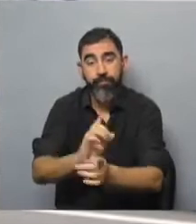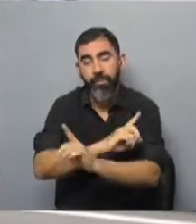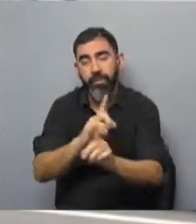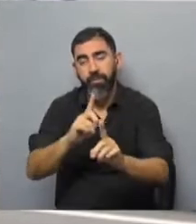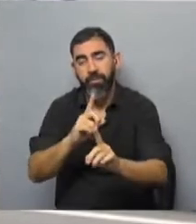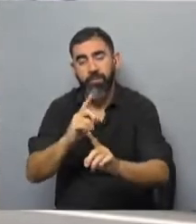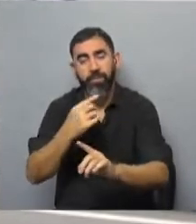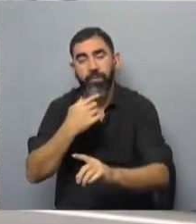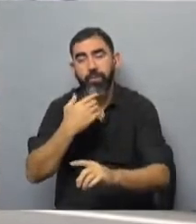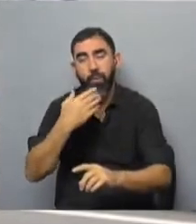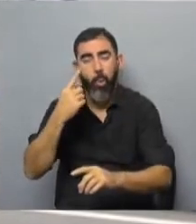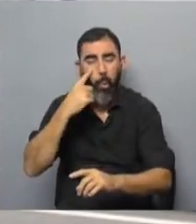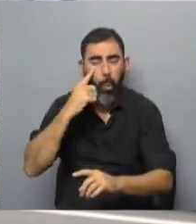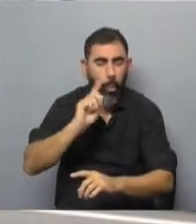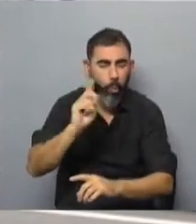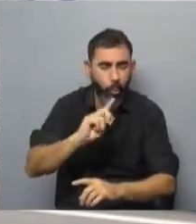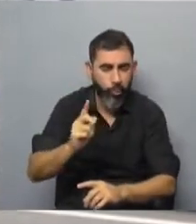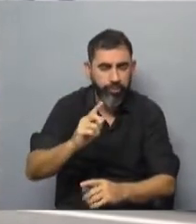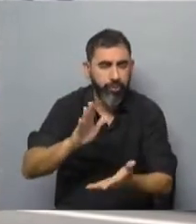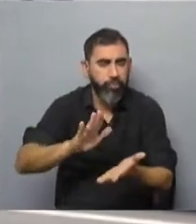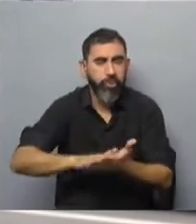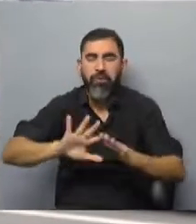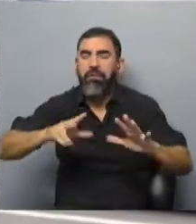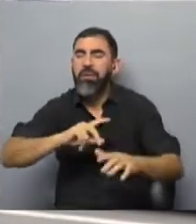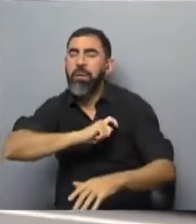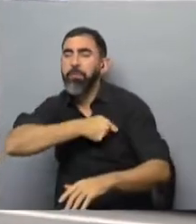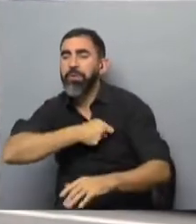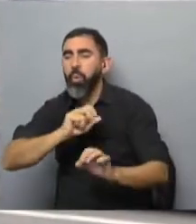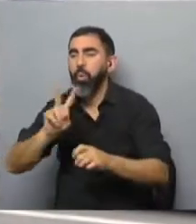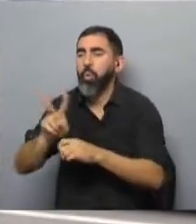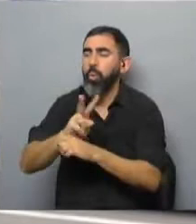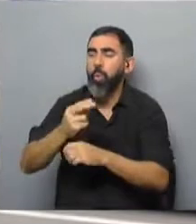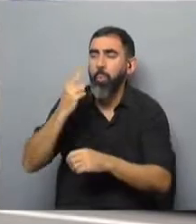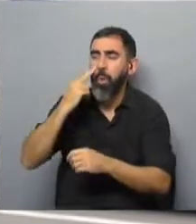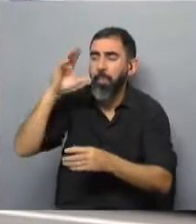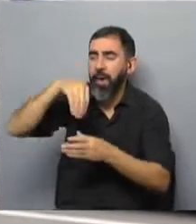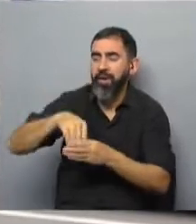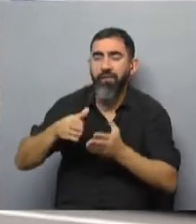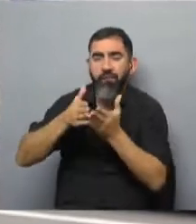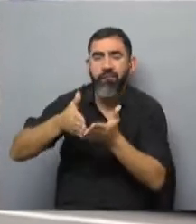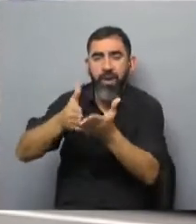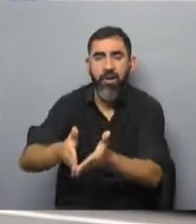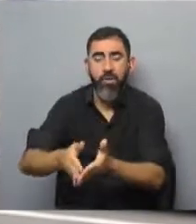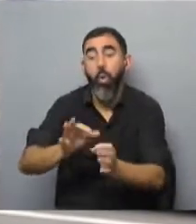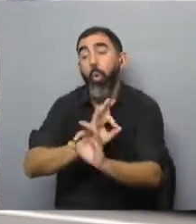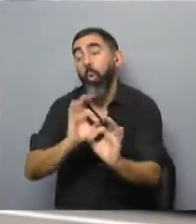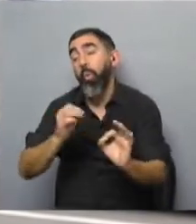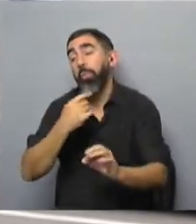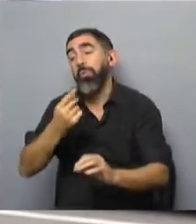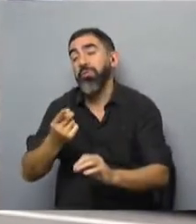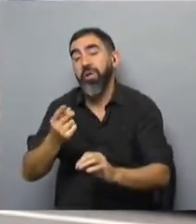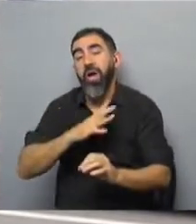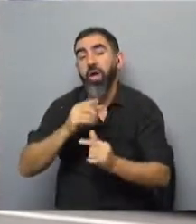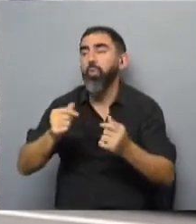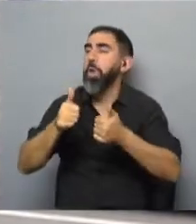no entienden o no conocen sobre qué es lo que tienen que ver y las irregularidades que hay arriba de las embarcaciones, o entienden que hay cosas